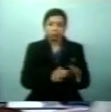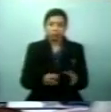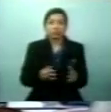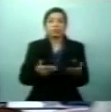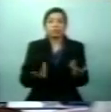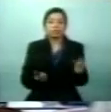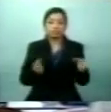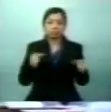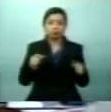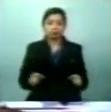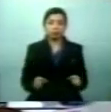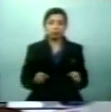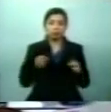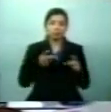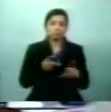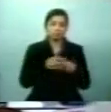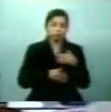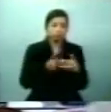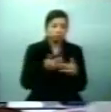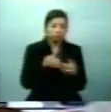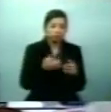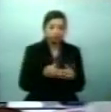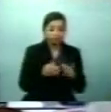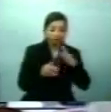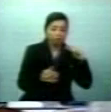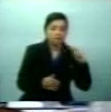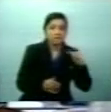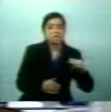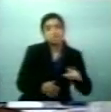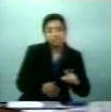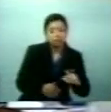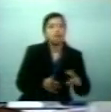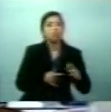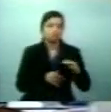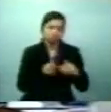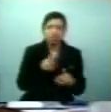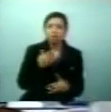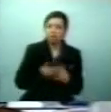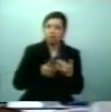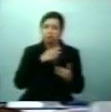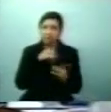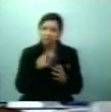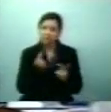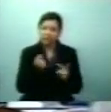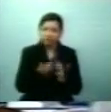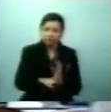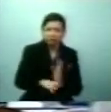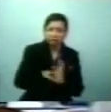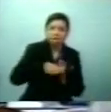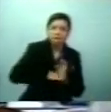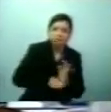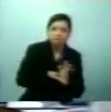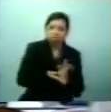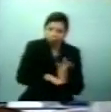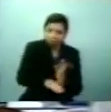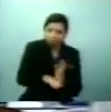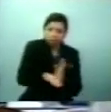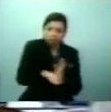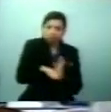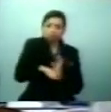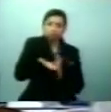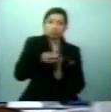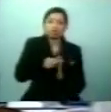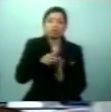la oportunidad a los países subdesarrollados y a los países en vía de desarrollo de acceder a sus mercados, bajo